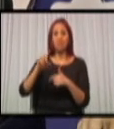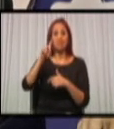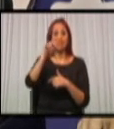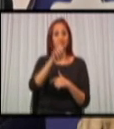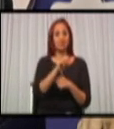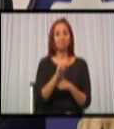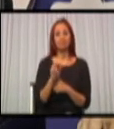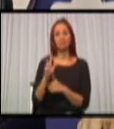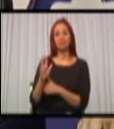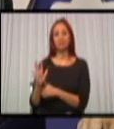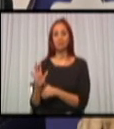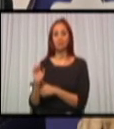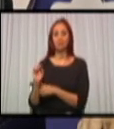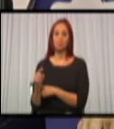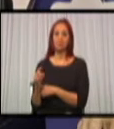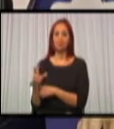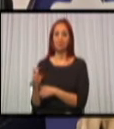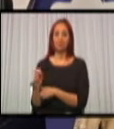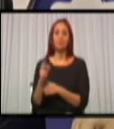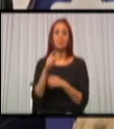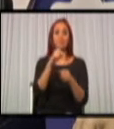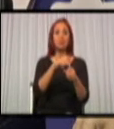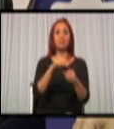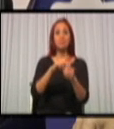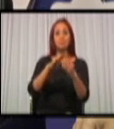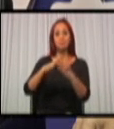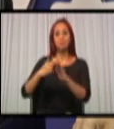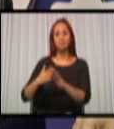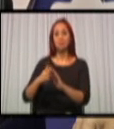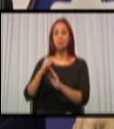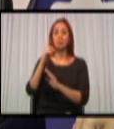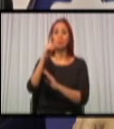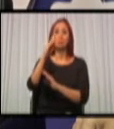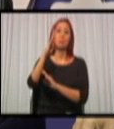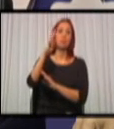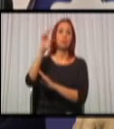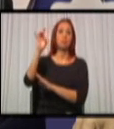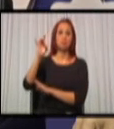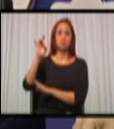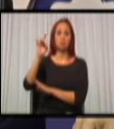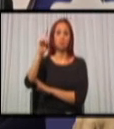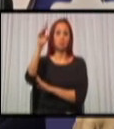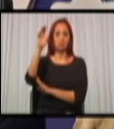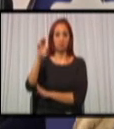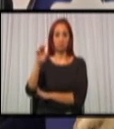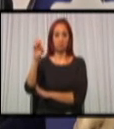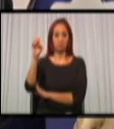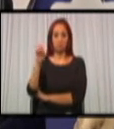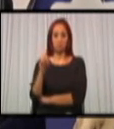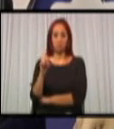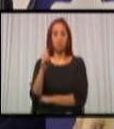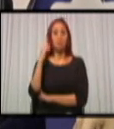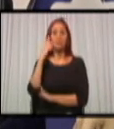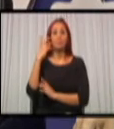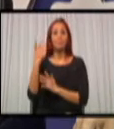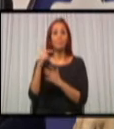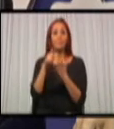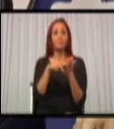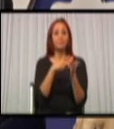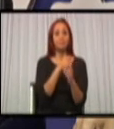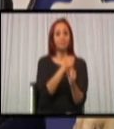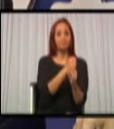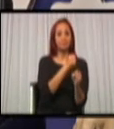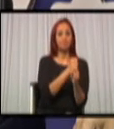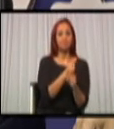,30. Participación ciudadana, un 48 de 100, 48 puntos. Parques y obras de